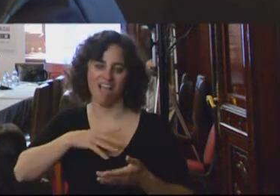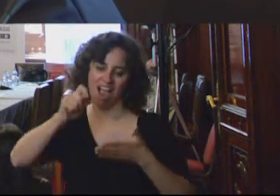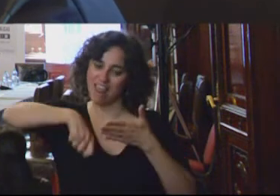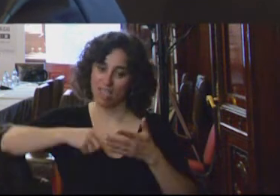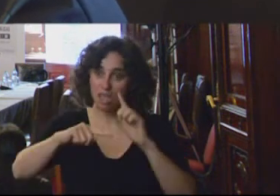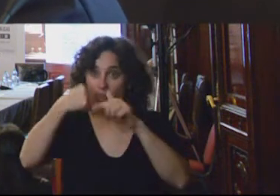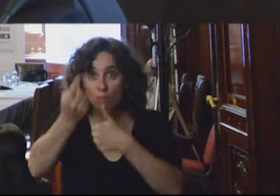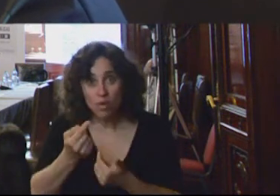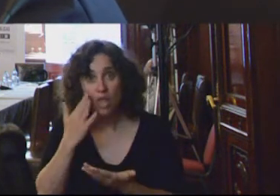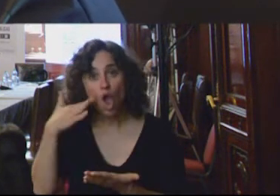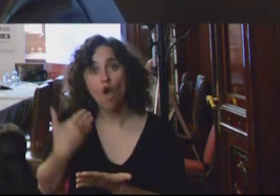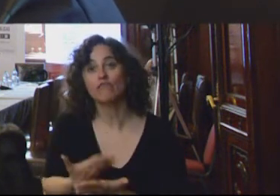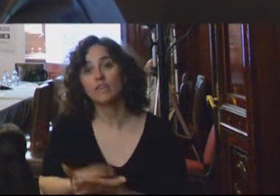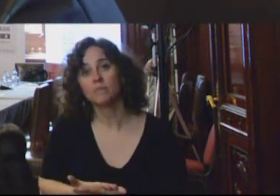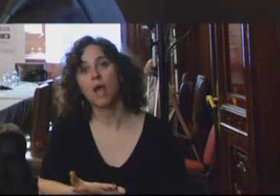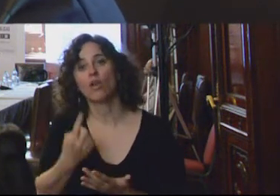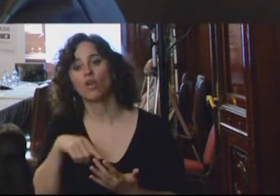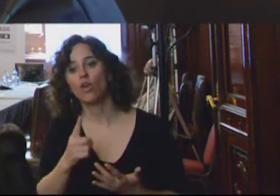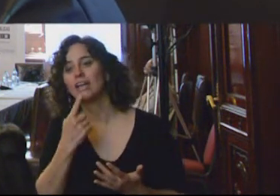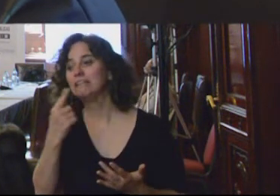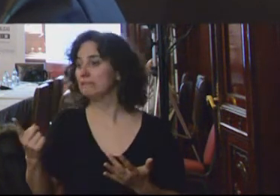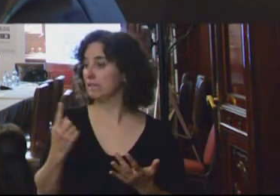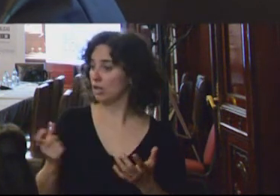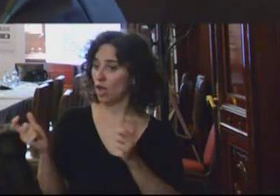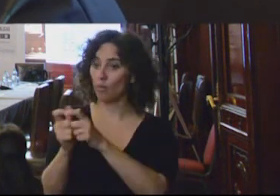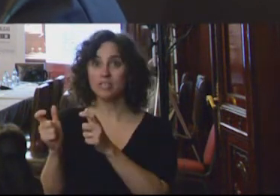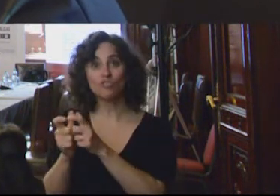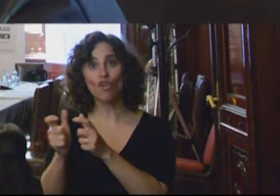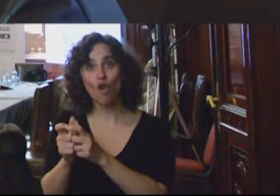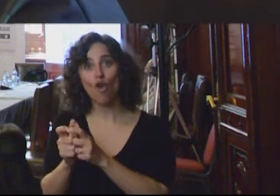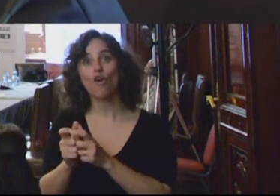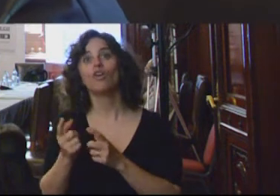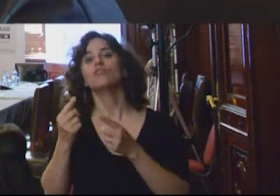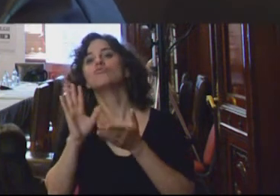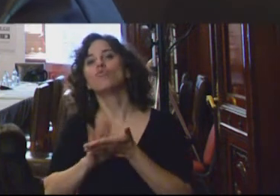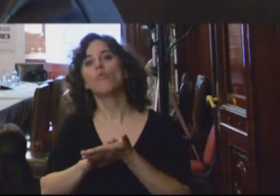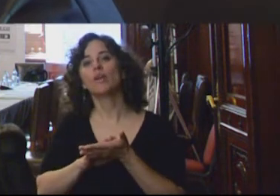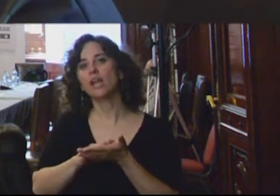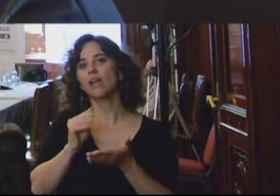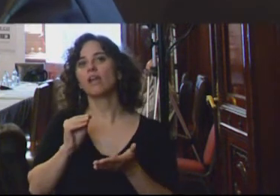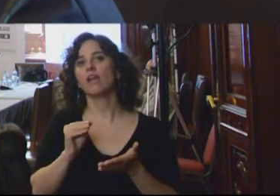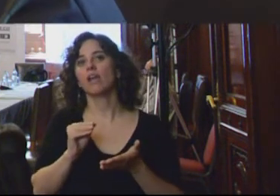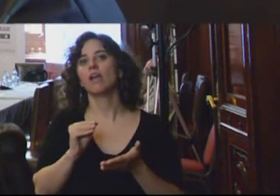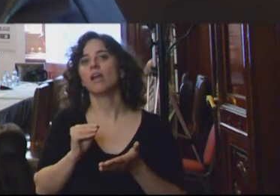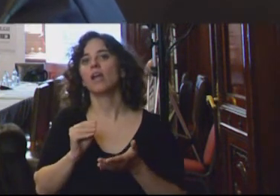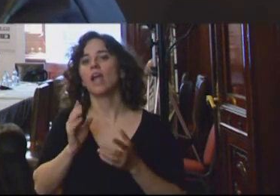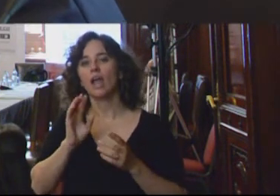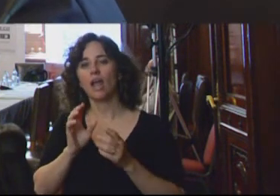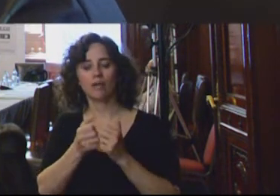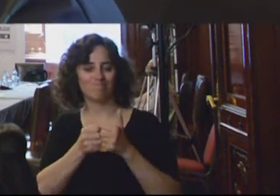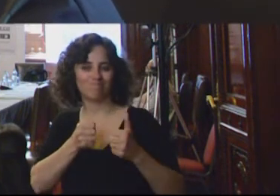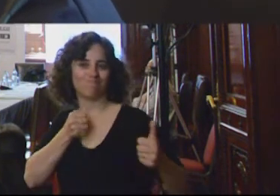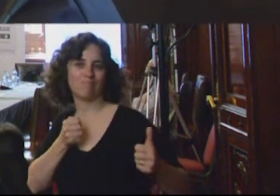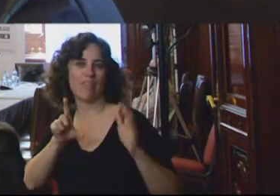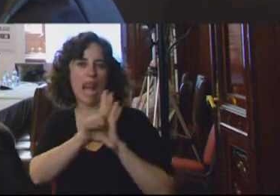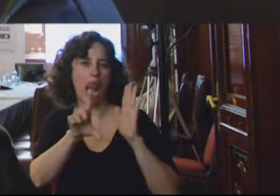confirmó lo que se había señalado por parte de la Comisión y la Relatoría en cuanto a la, digamos, el desapego de esa